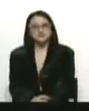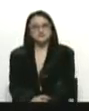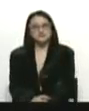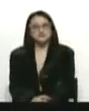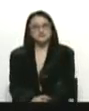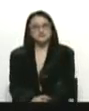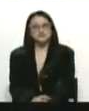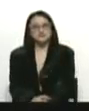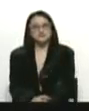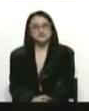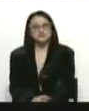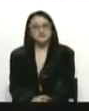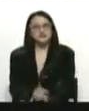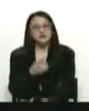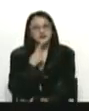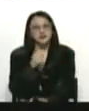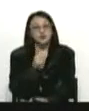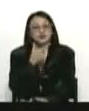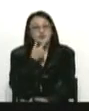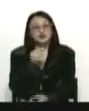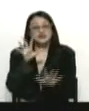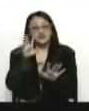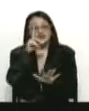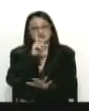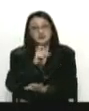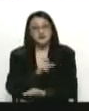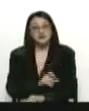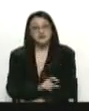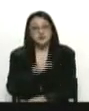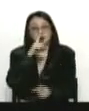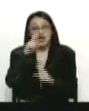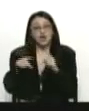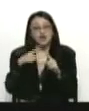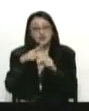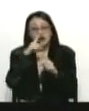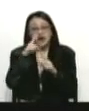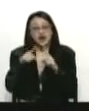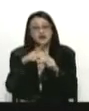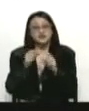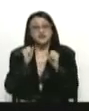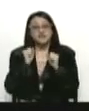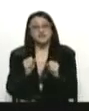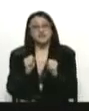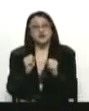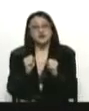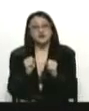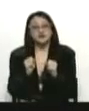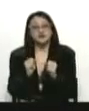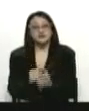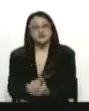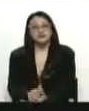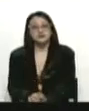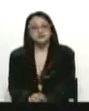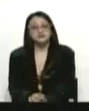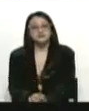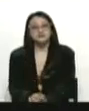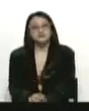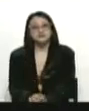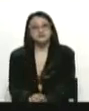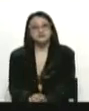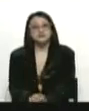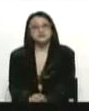Lo decía, bueno, no ha sido fácil 10 años, cada año con su intensidad, con su característica.